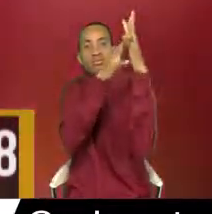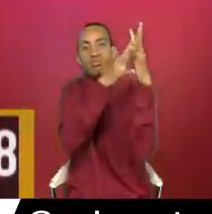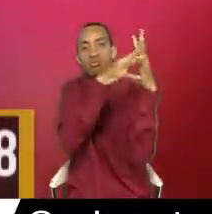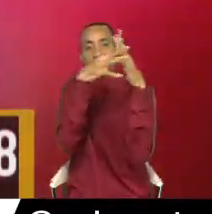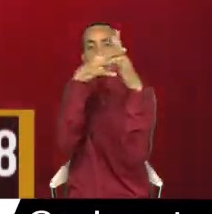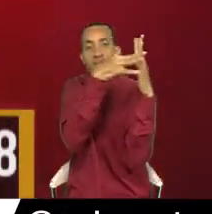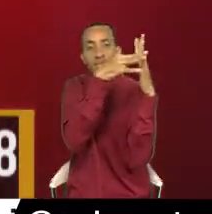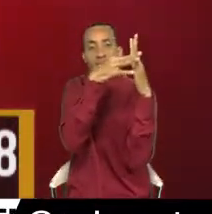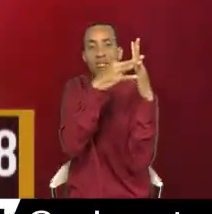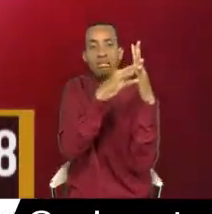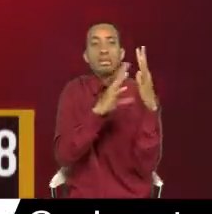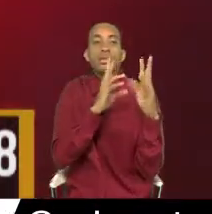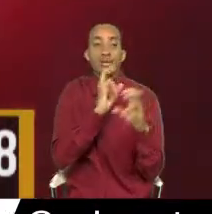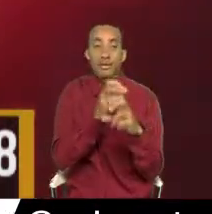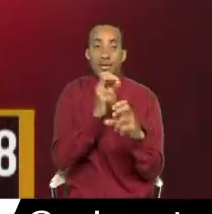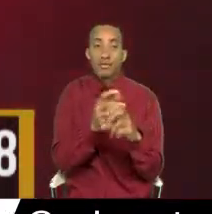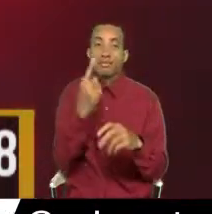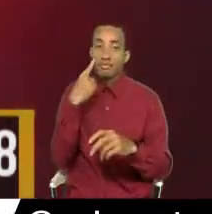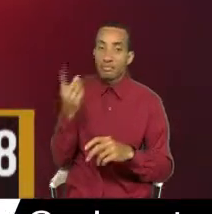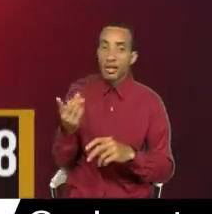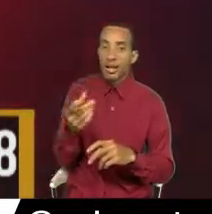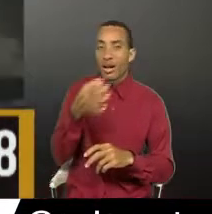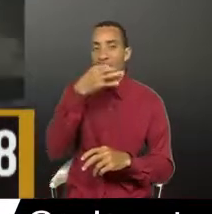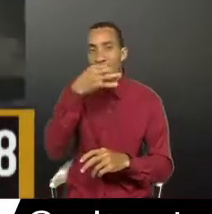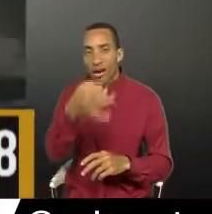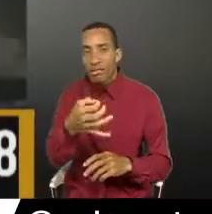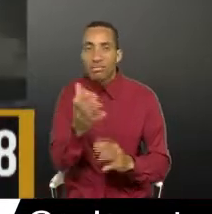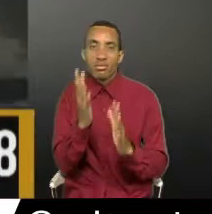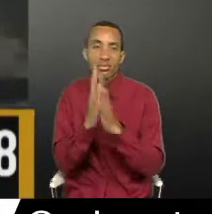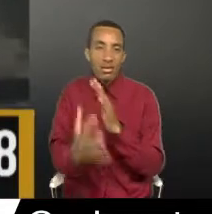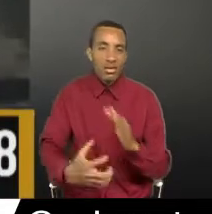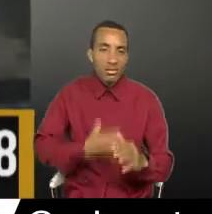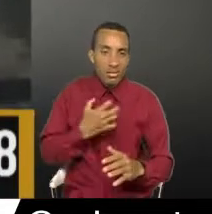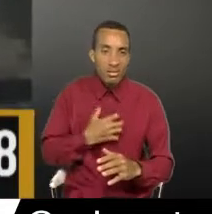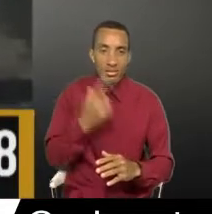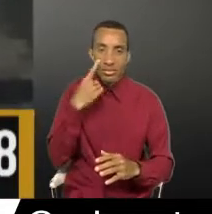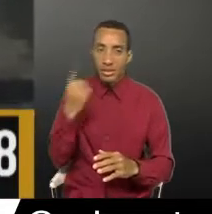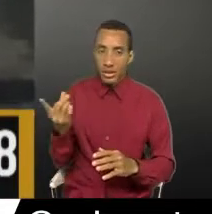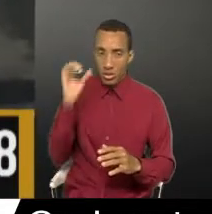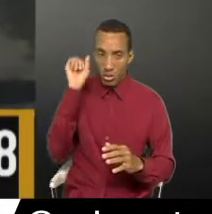alguna queja o reclamo, puede enviar su video o fotografía al número de WhatsApp